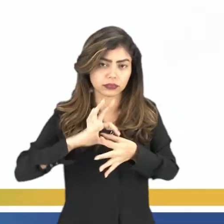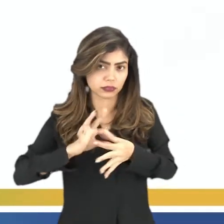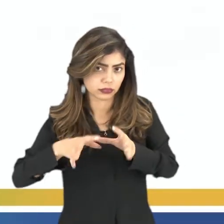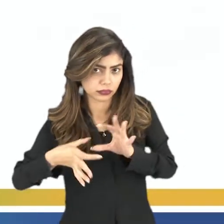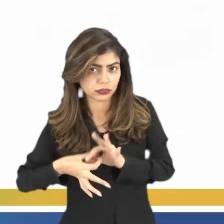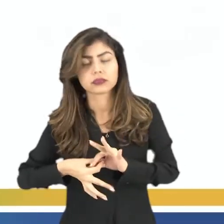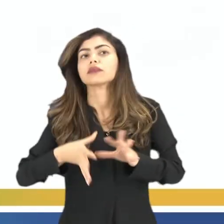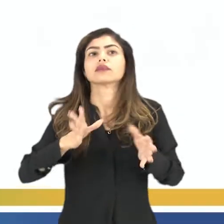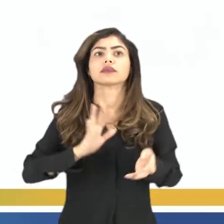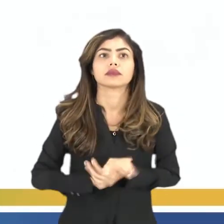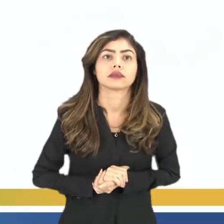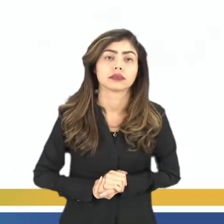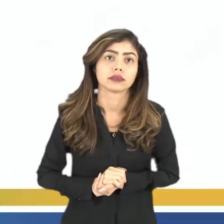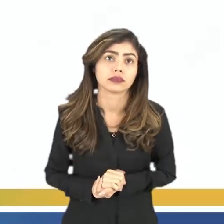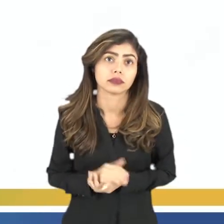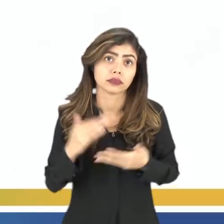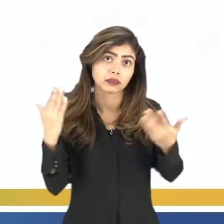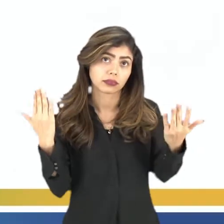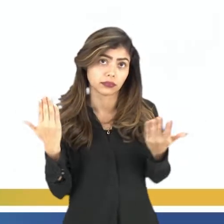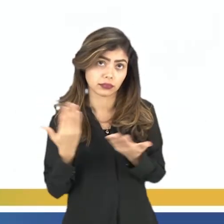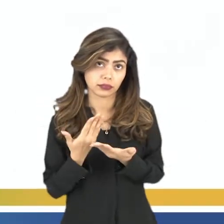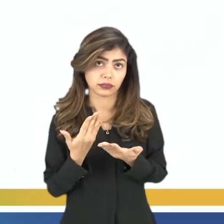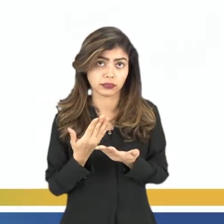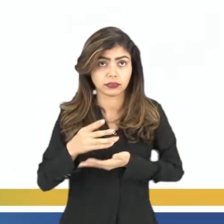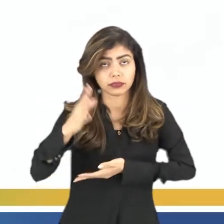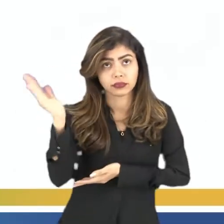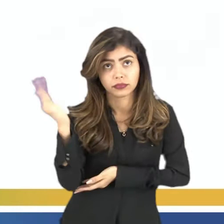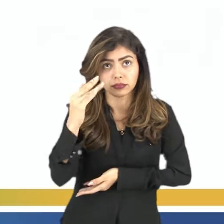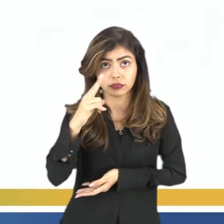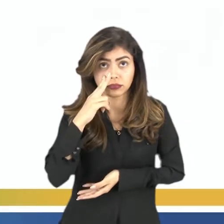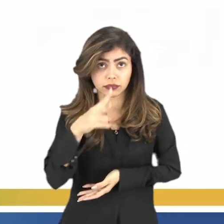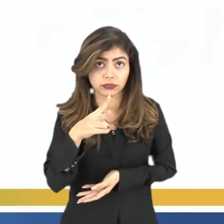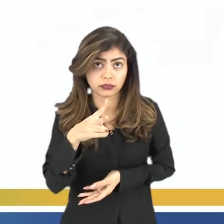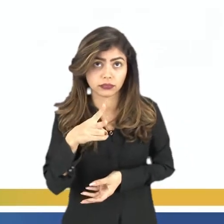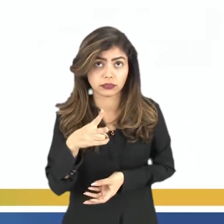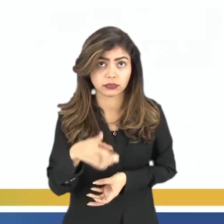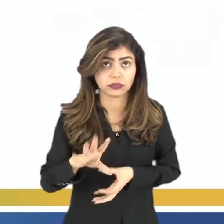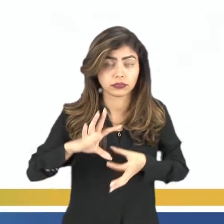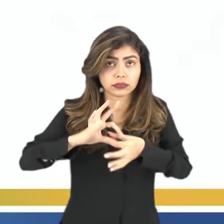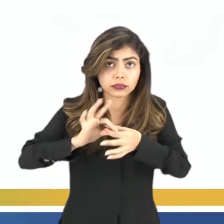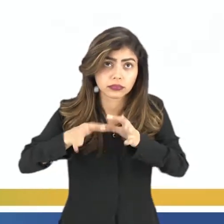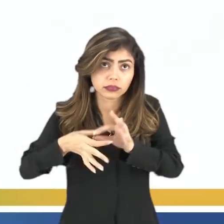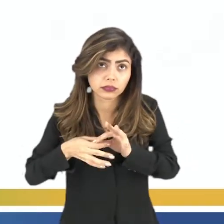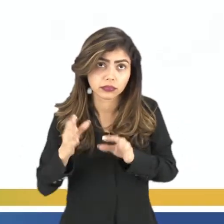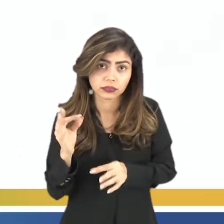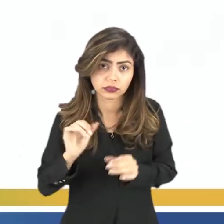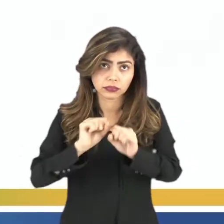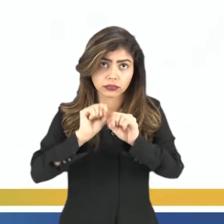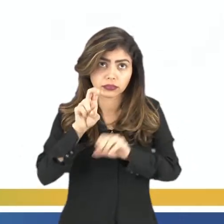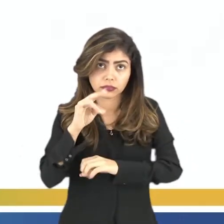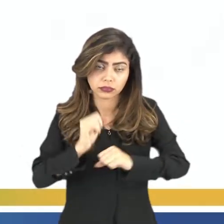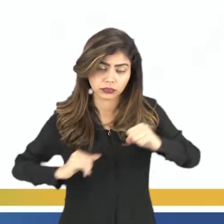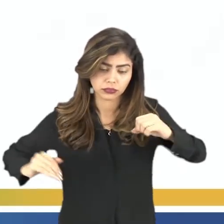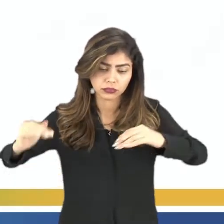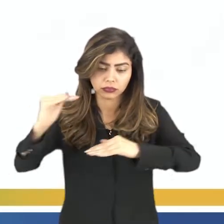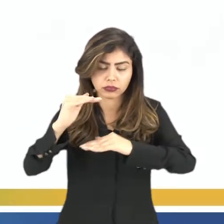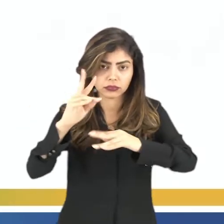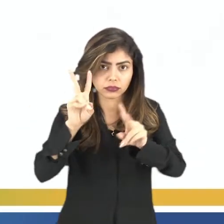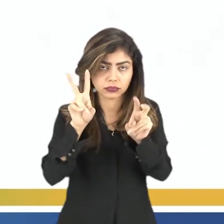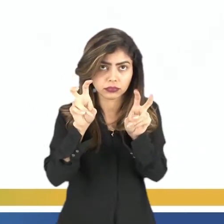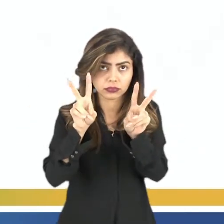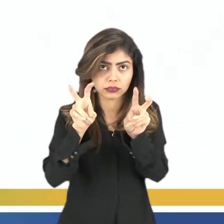dentro de un contexto. Ahora vamos a ver el concepto de ambos subtemas, que